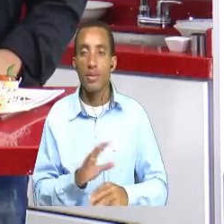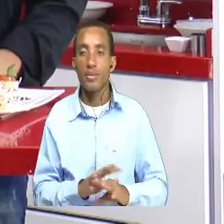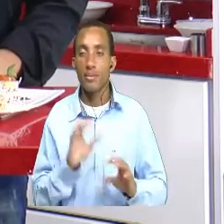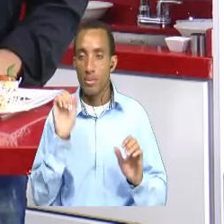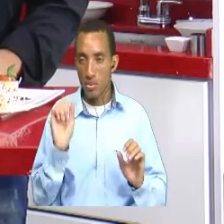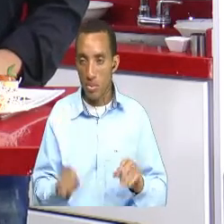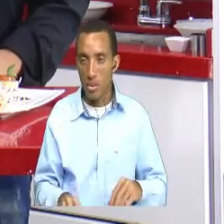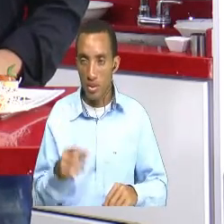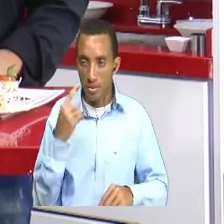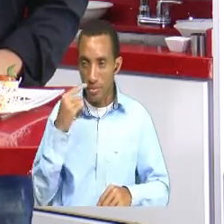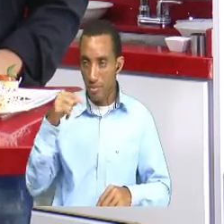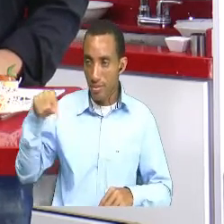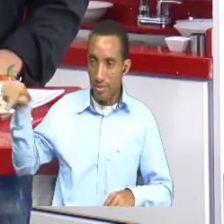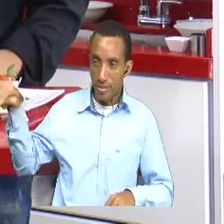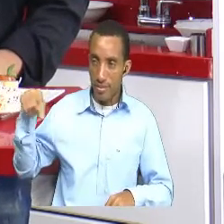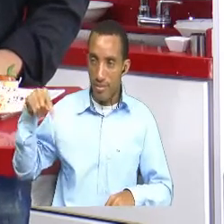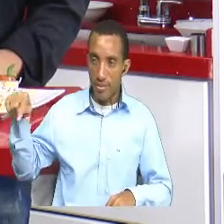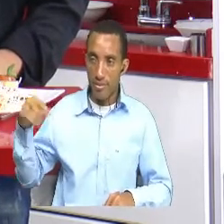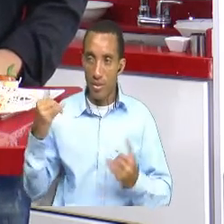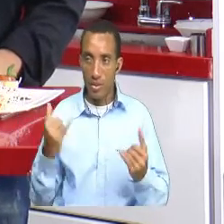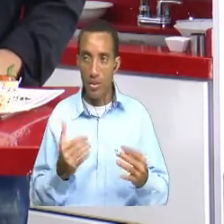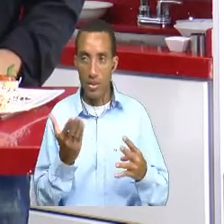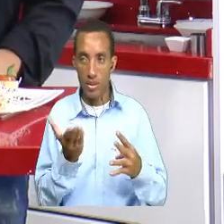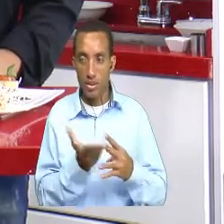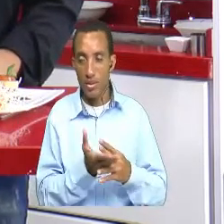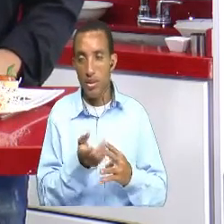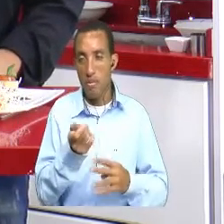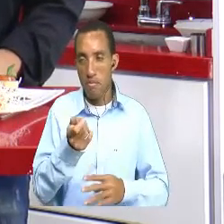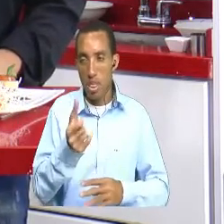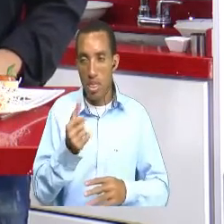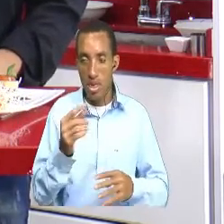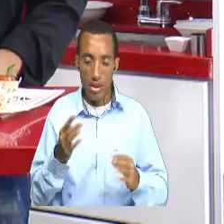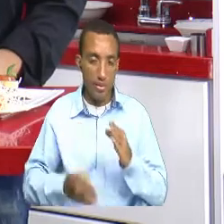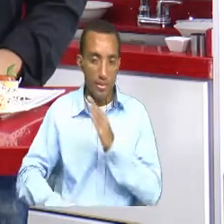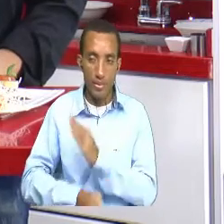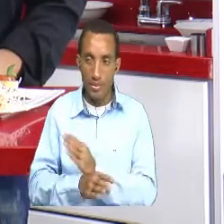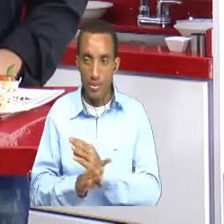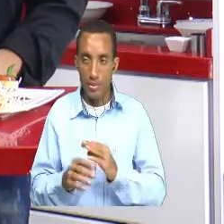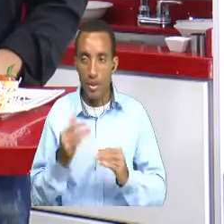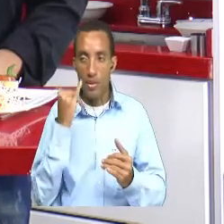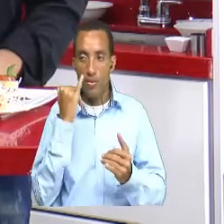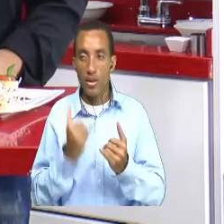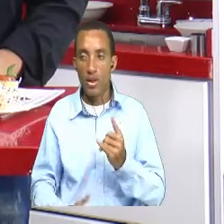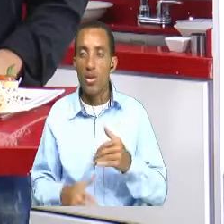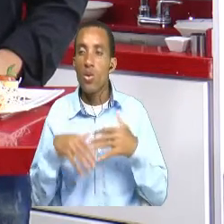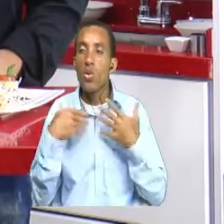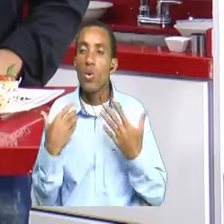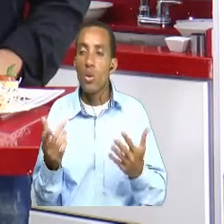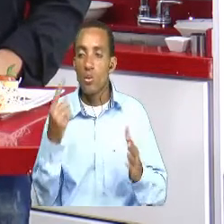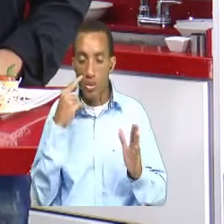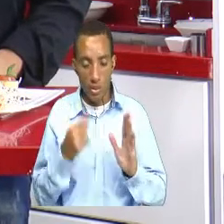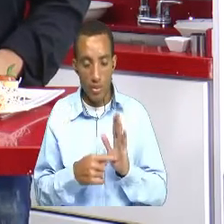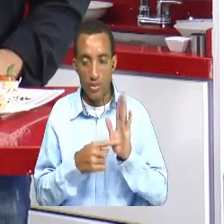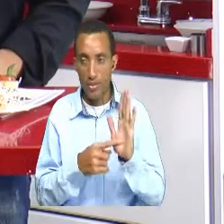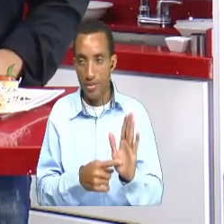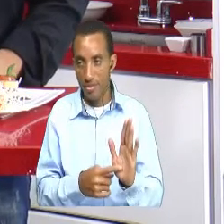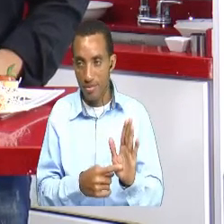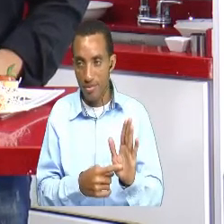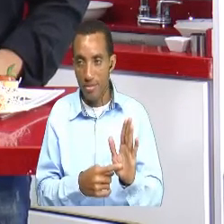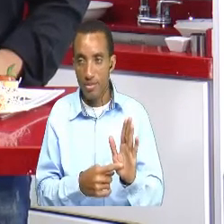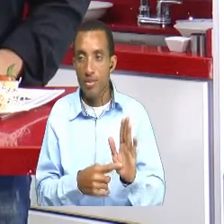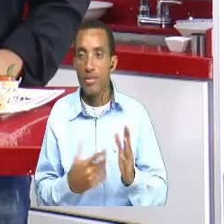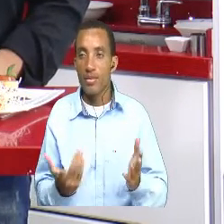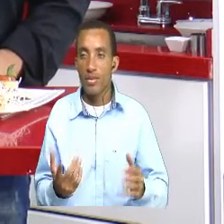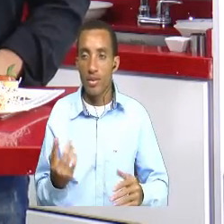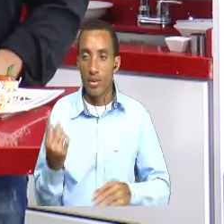que sea atendidos nos vamos a una pausa significa no se despegue porque al final ya veremos entonces cómo fue que quedó nuestra querida receta